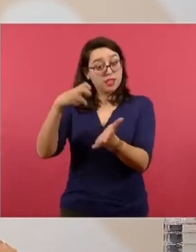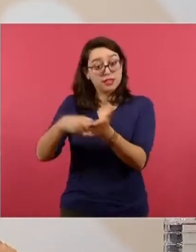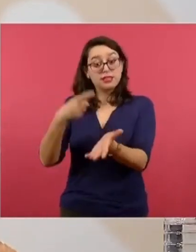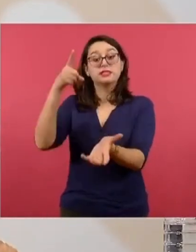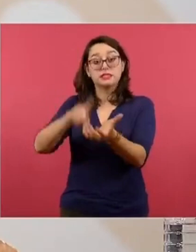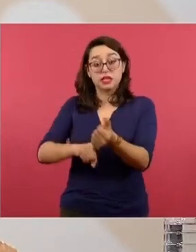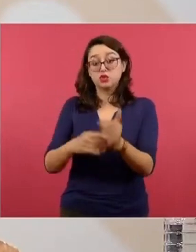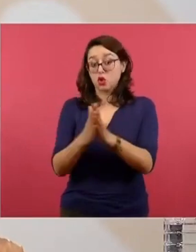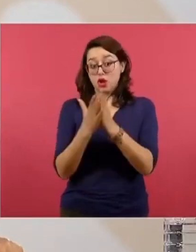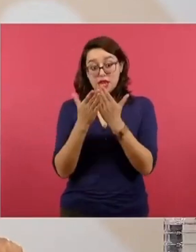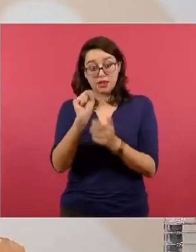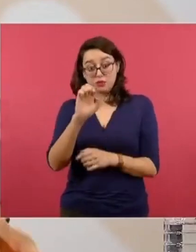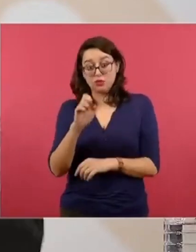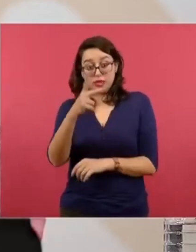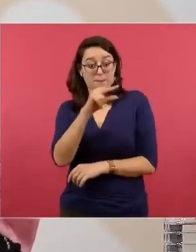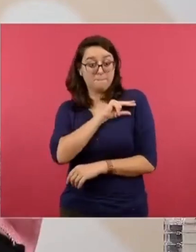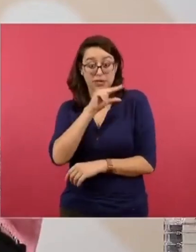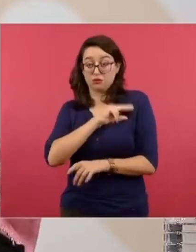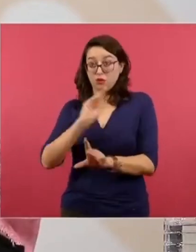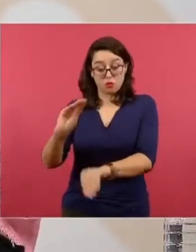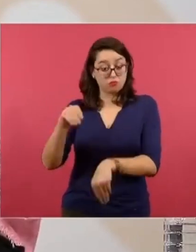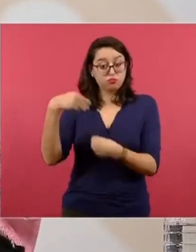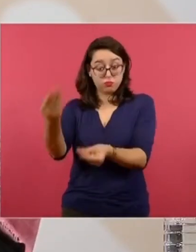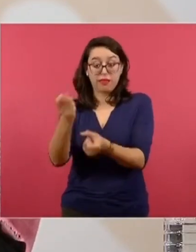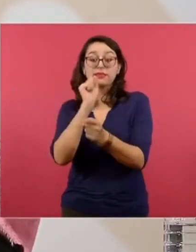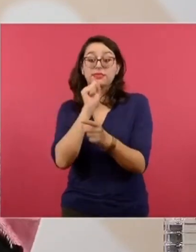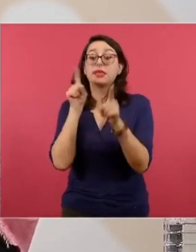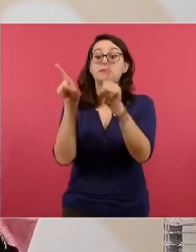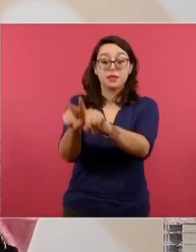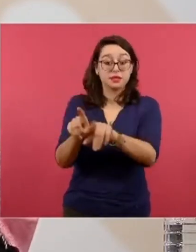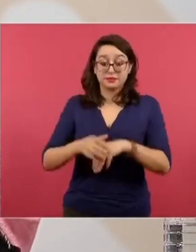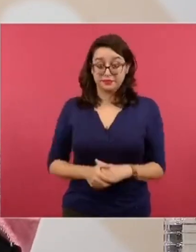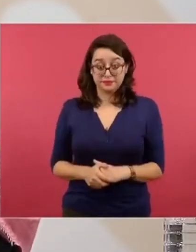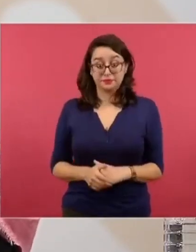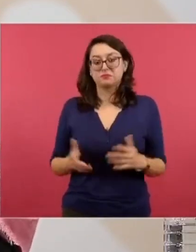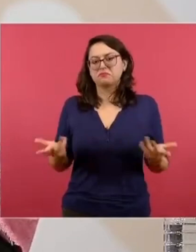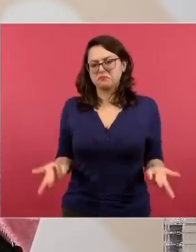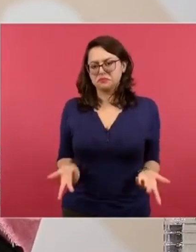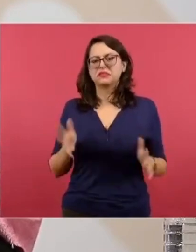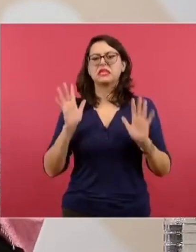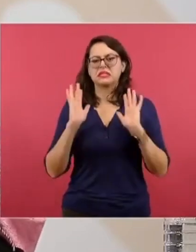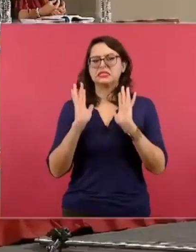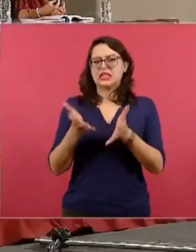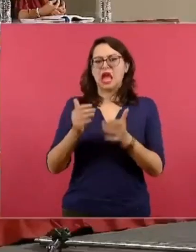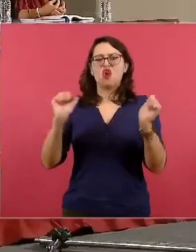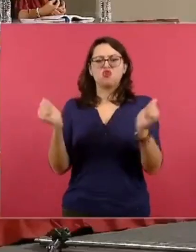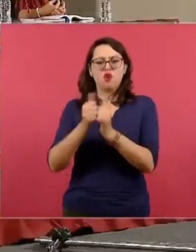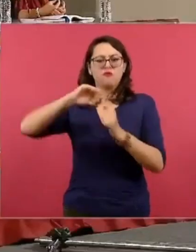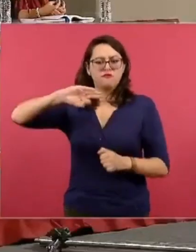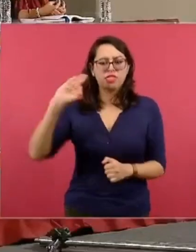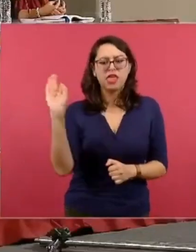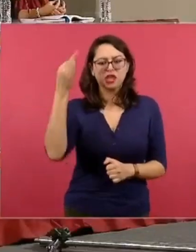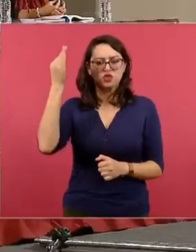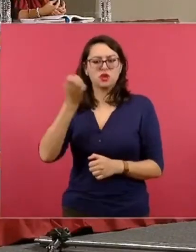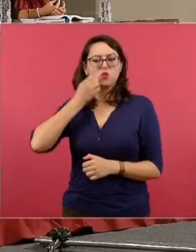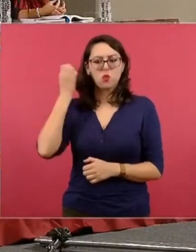se entregan a todos los alumnos y alumnas de escuelas particulares. Entonces, y hemos platicado con alguna confederación de escuelas particulares